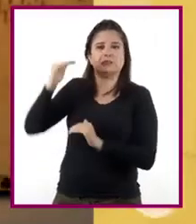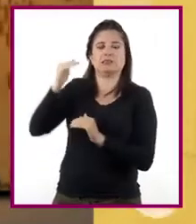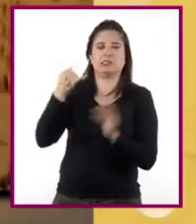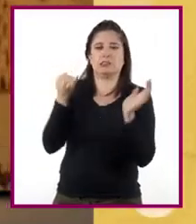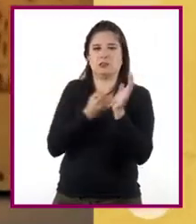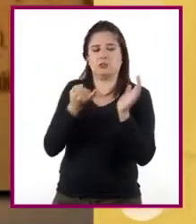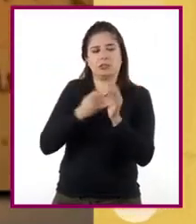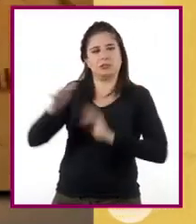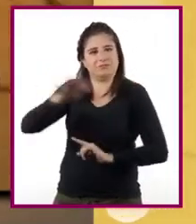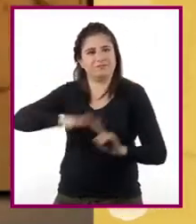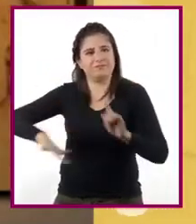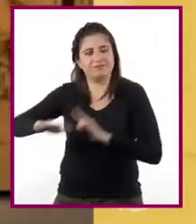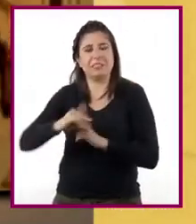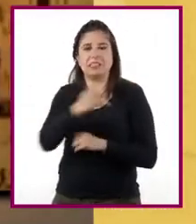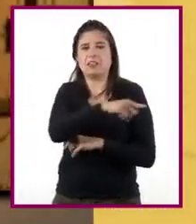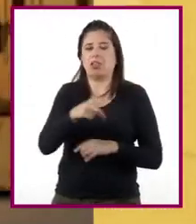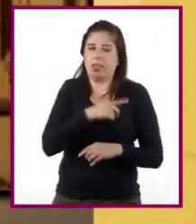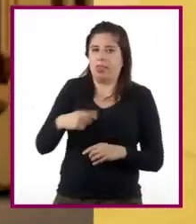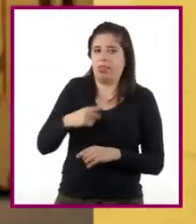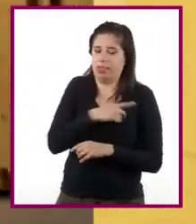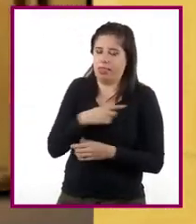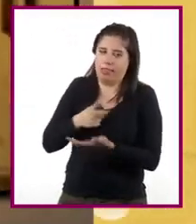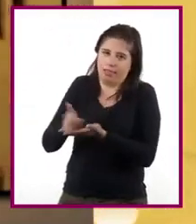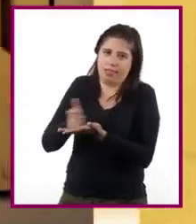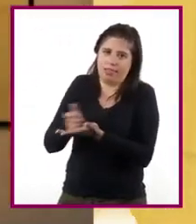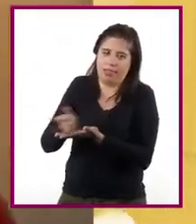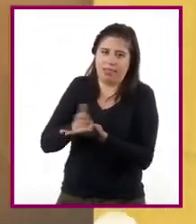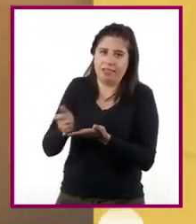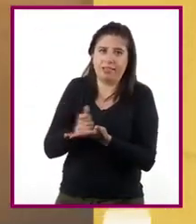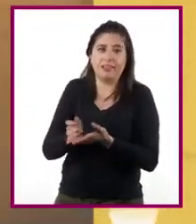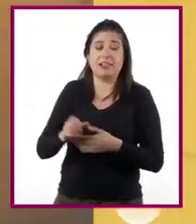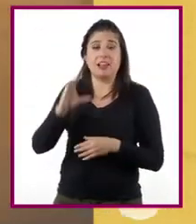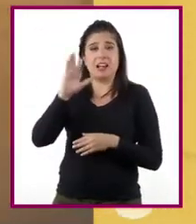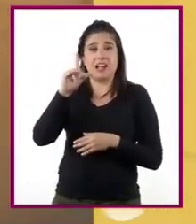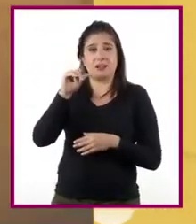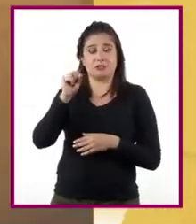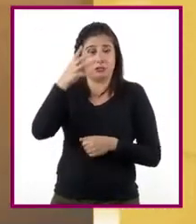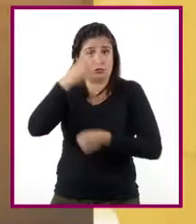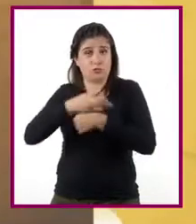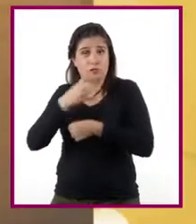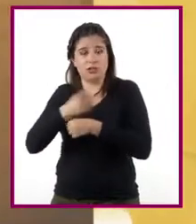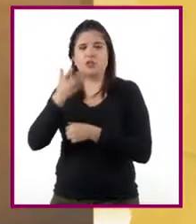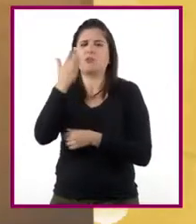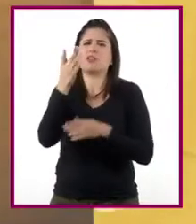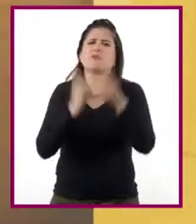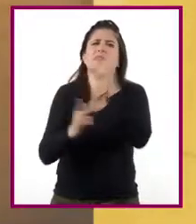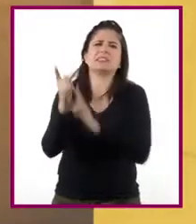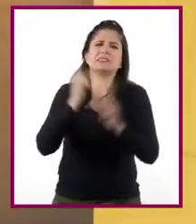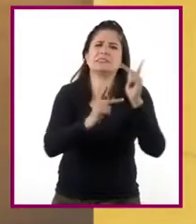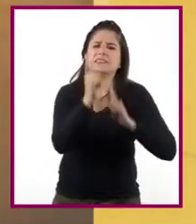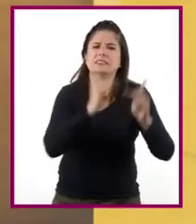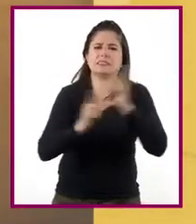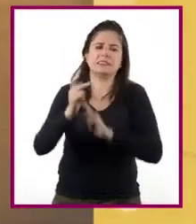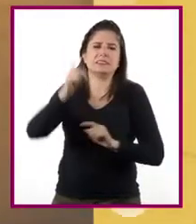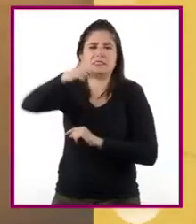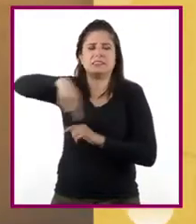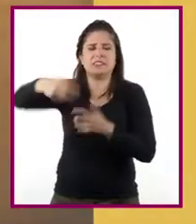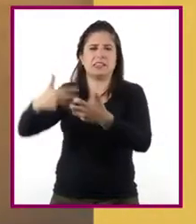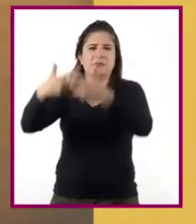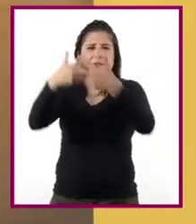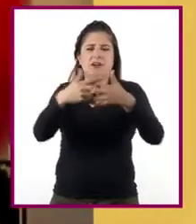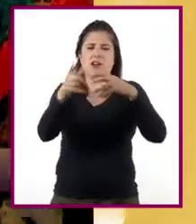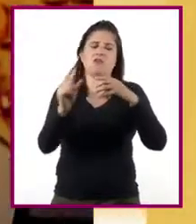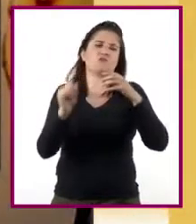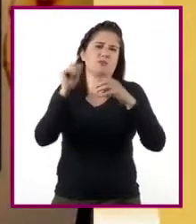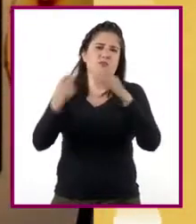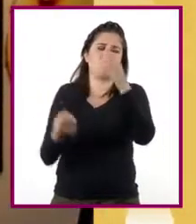sus colonias y se endeudara para obtener recursos. El rey Carlos IV solicitó préstamos forzosos a las corporaciones